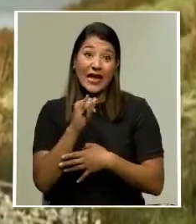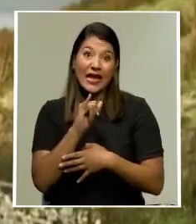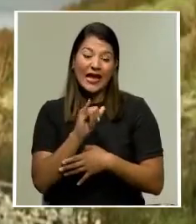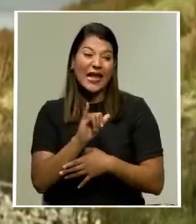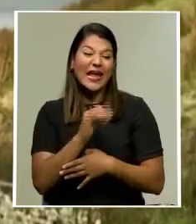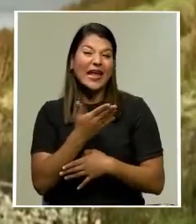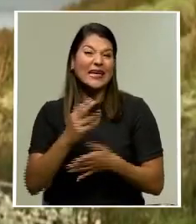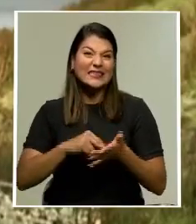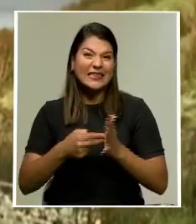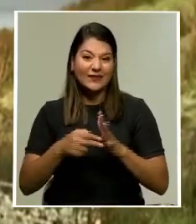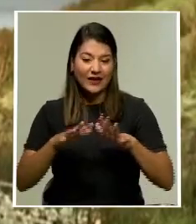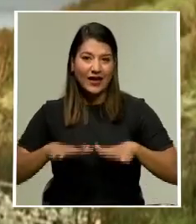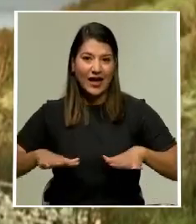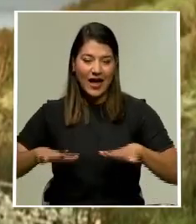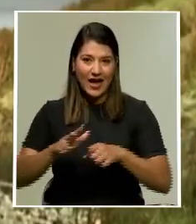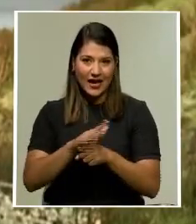lugar.